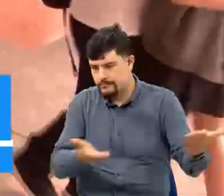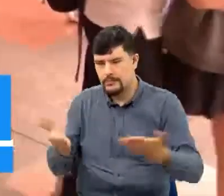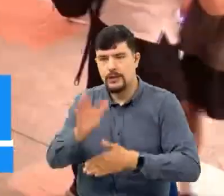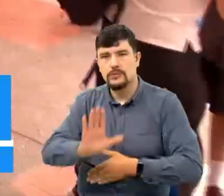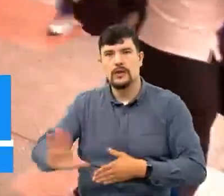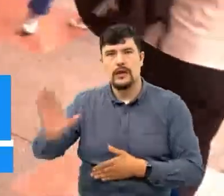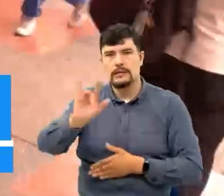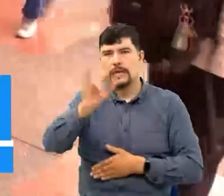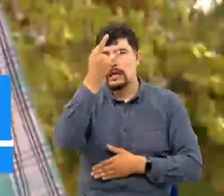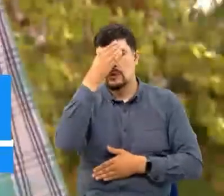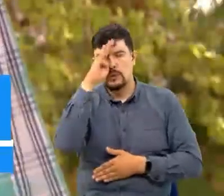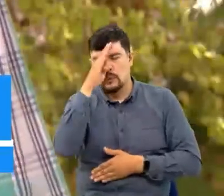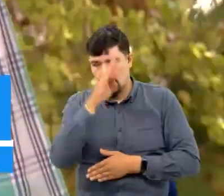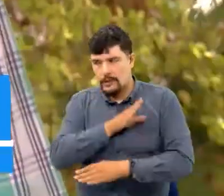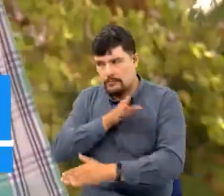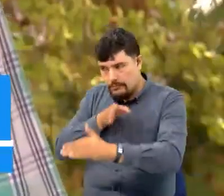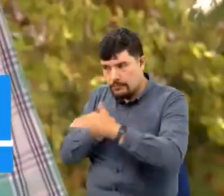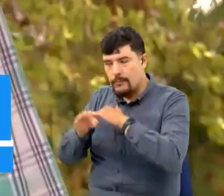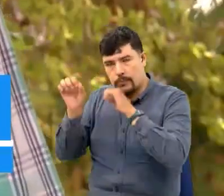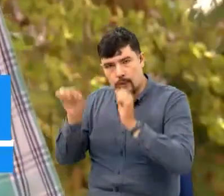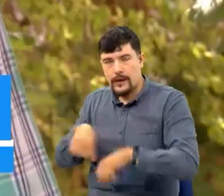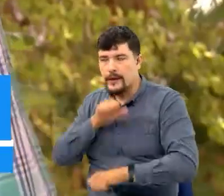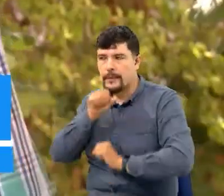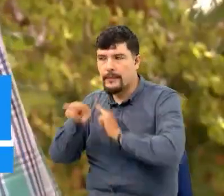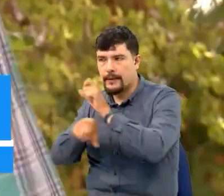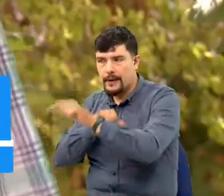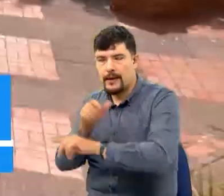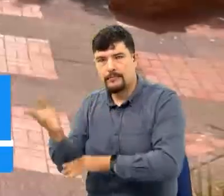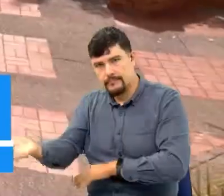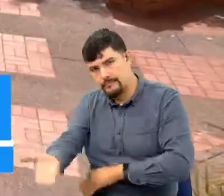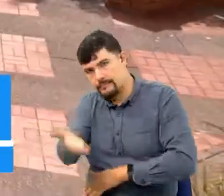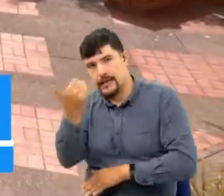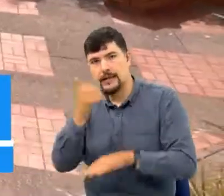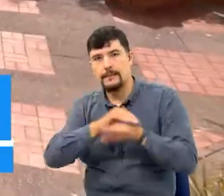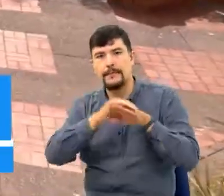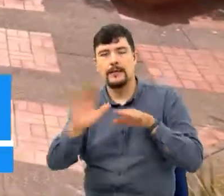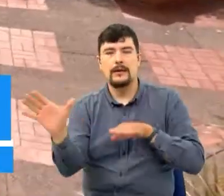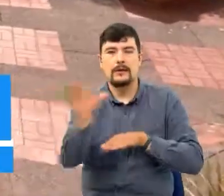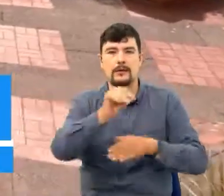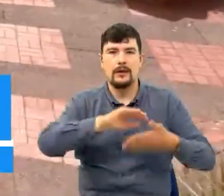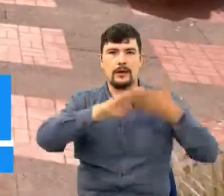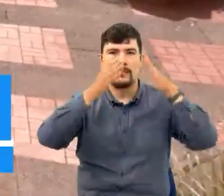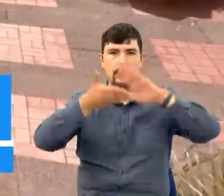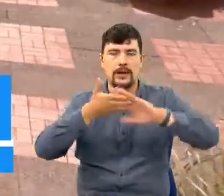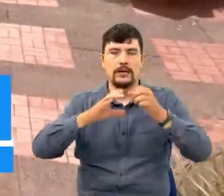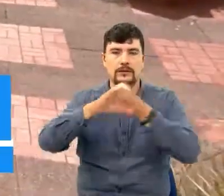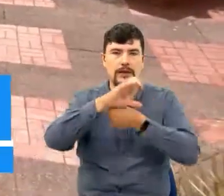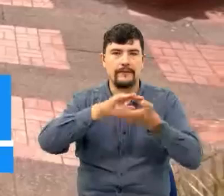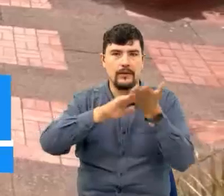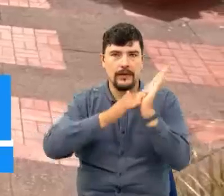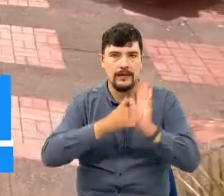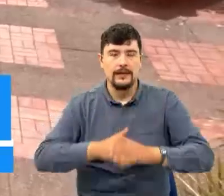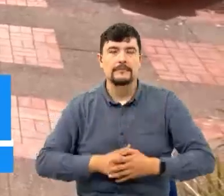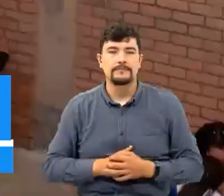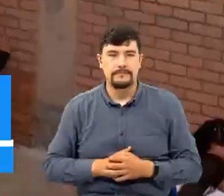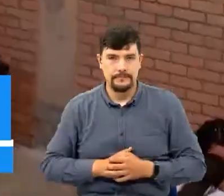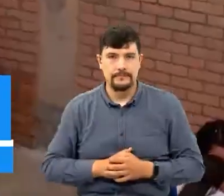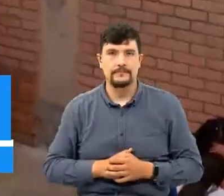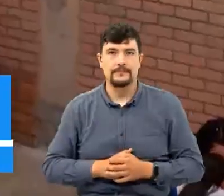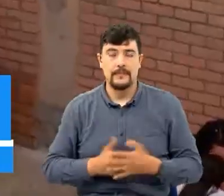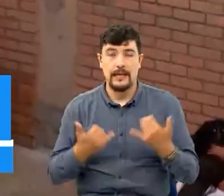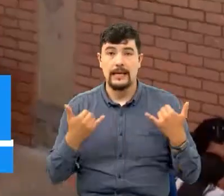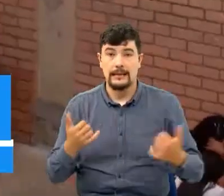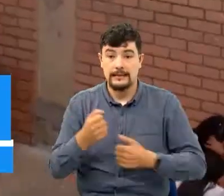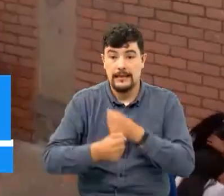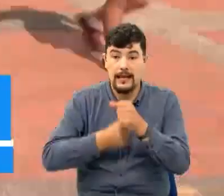para despejar alguna duda o inquietud. Apreciada comunidad. La comunidad educativa le pide a las autoridades realizar este